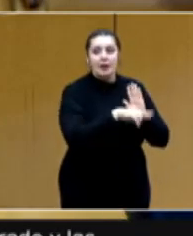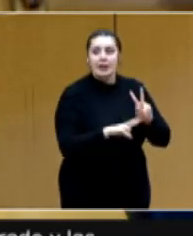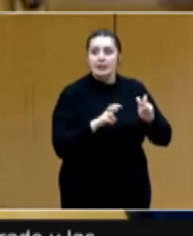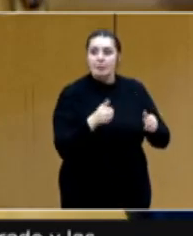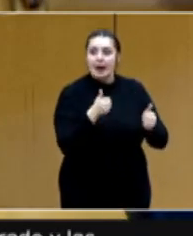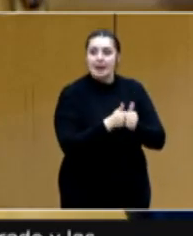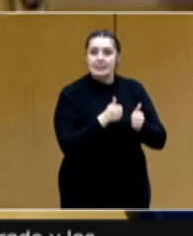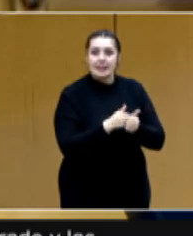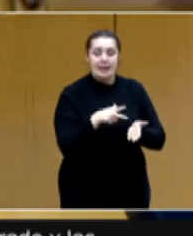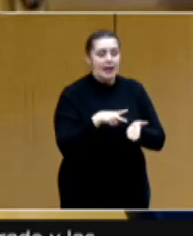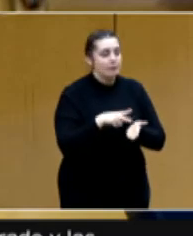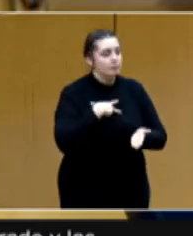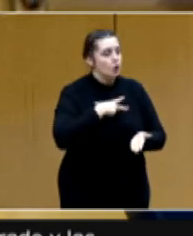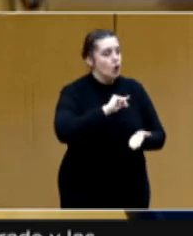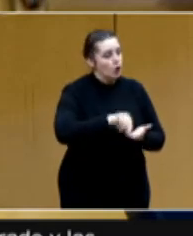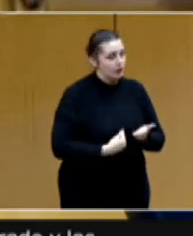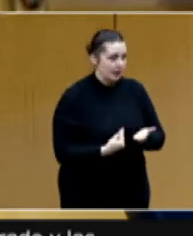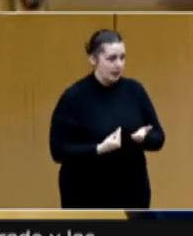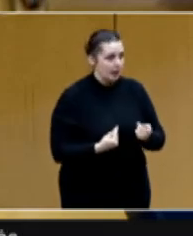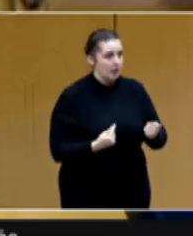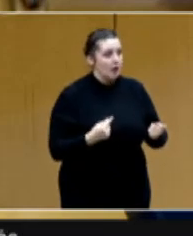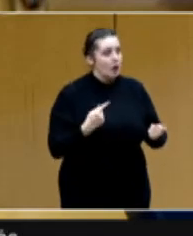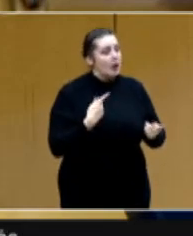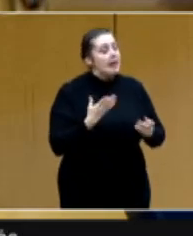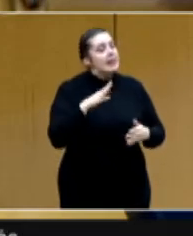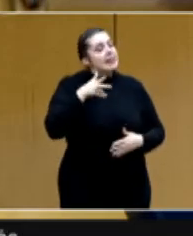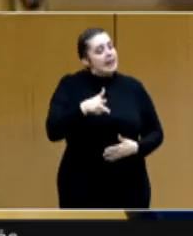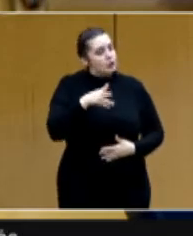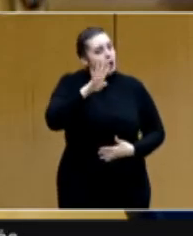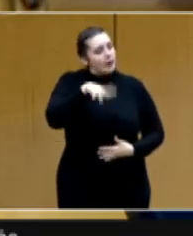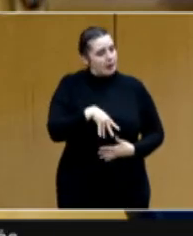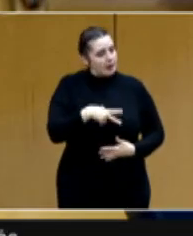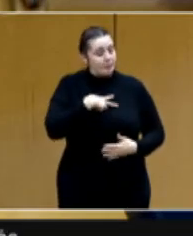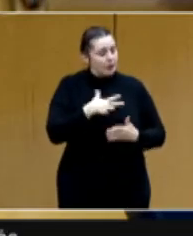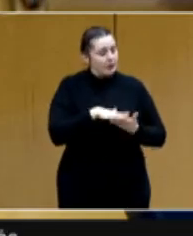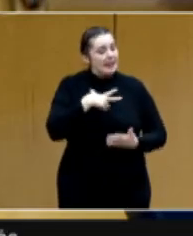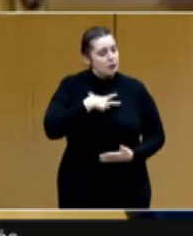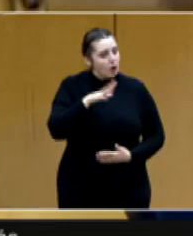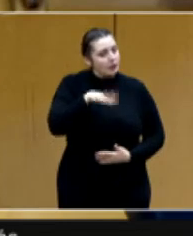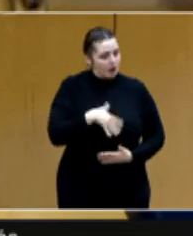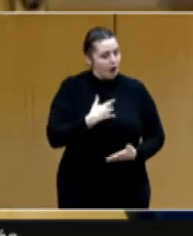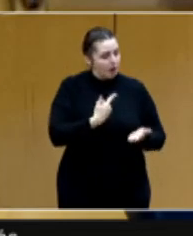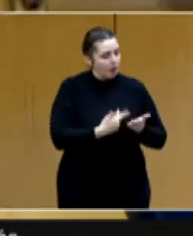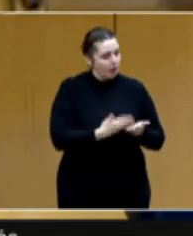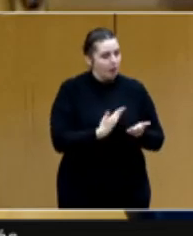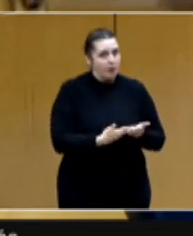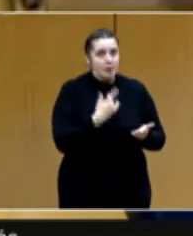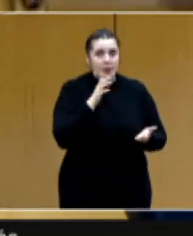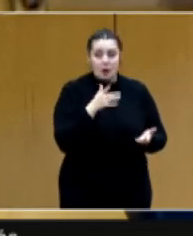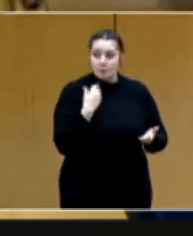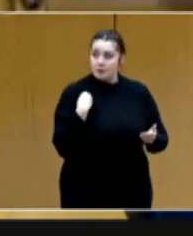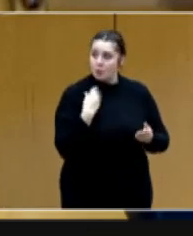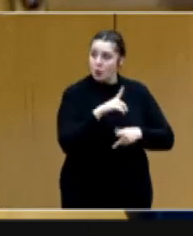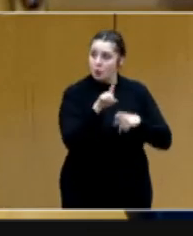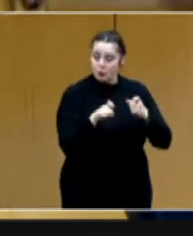Hoy está reconocido en el derecho Catalán funciona se están llevando a cabo estos actos pero claro las dudas que han surgido en la práctica profesional